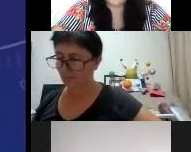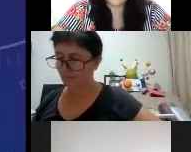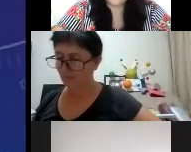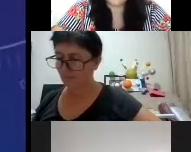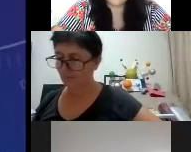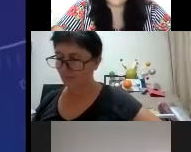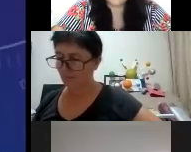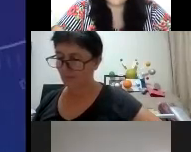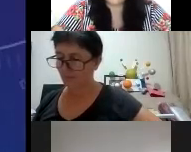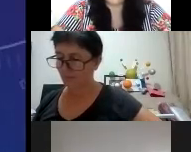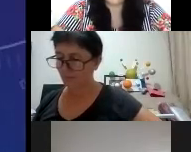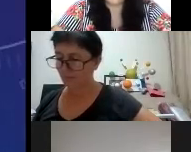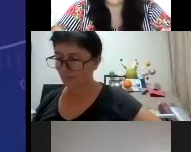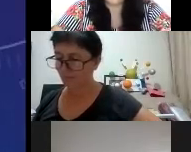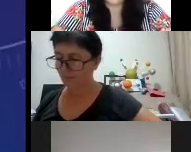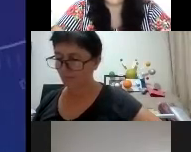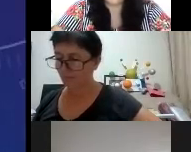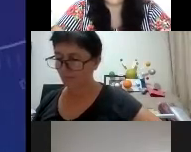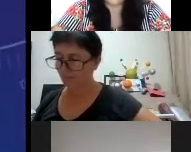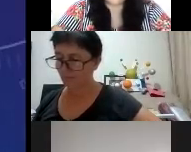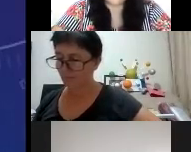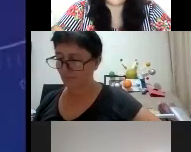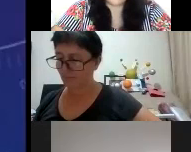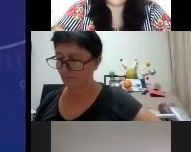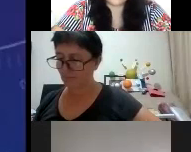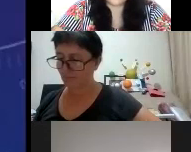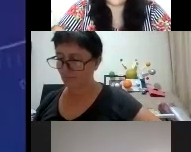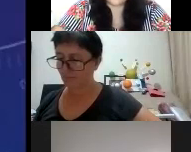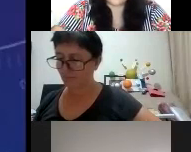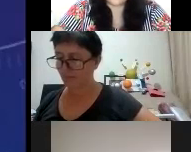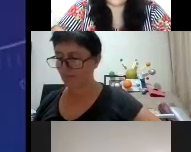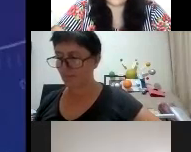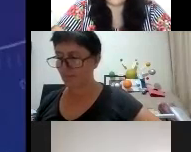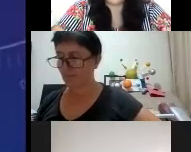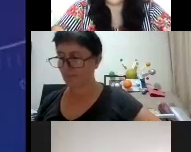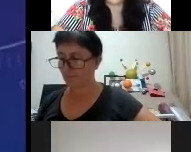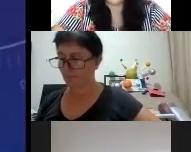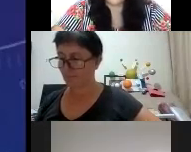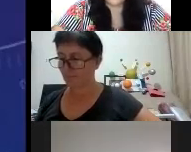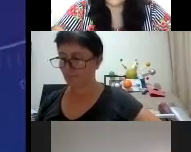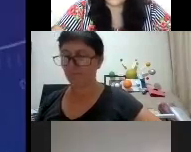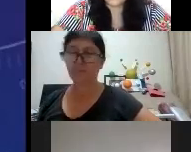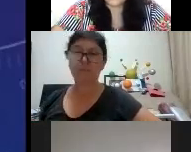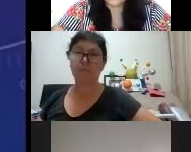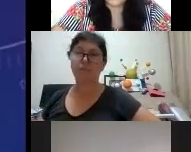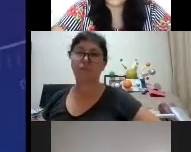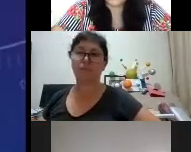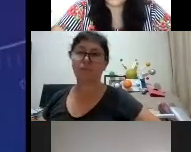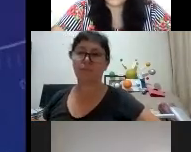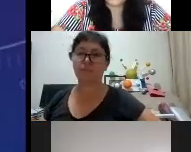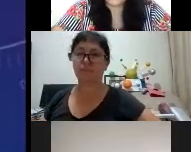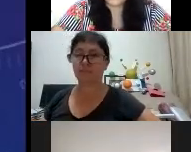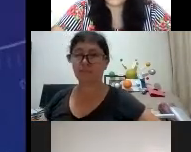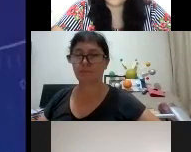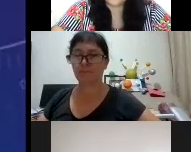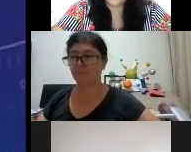Tos asistida, si es que se puede realizar, dependiendo del estadio como les menciono, para ayudar a expulsar secreciones que podrían ser peligrosas